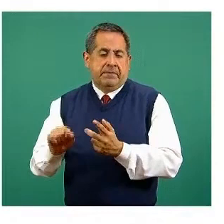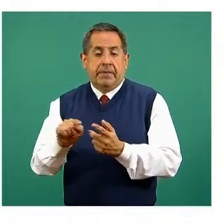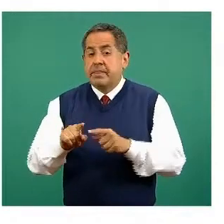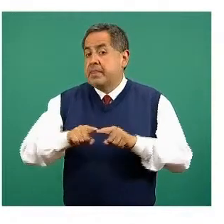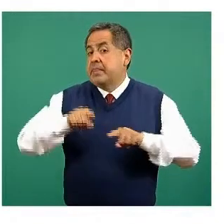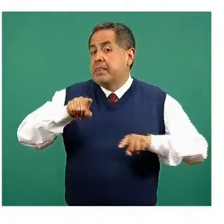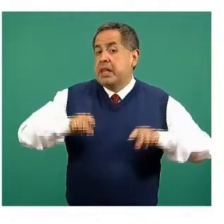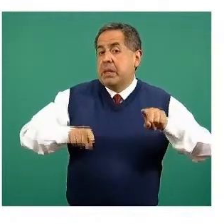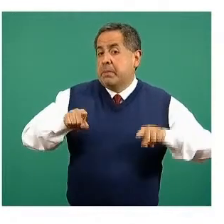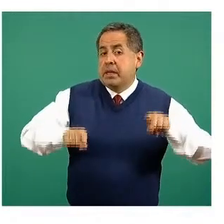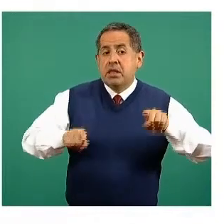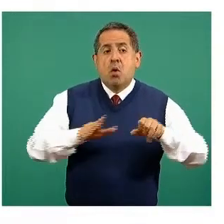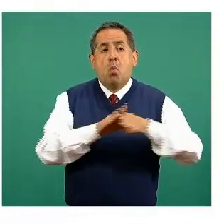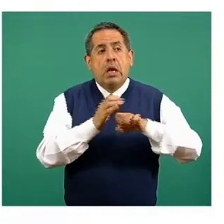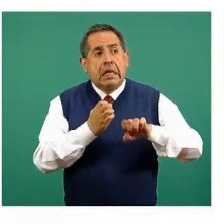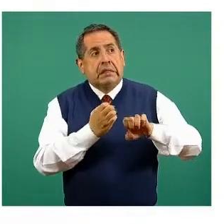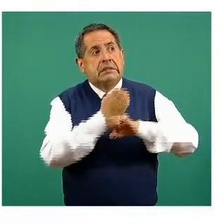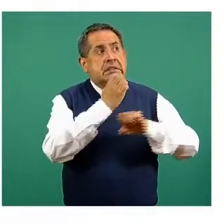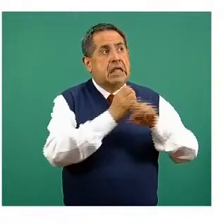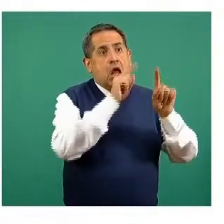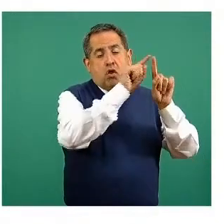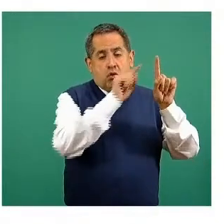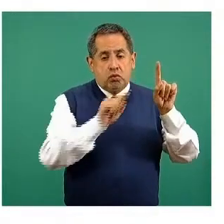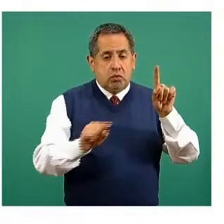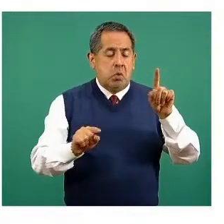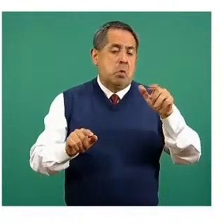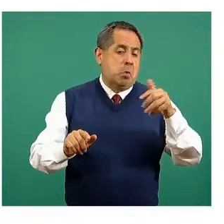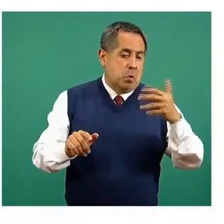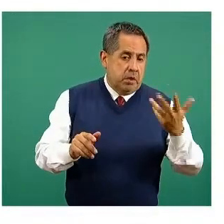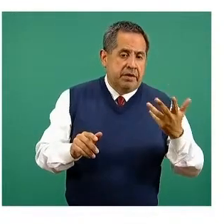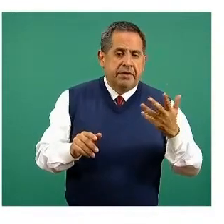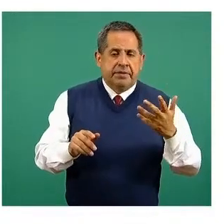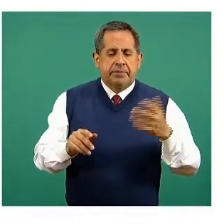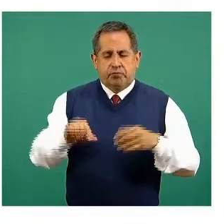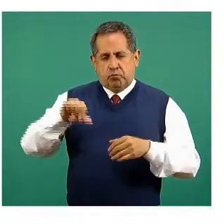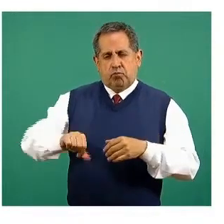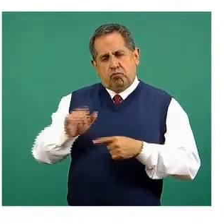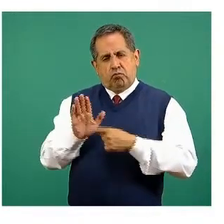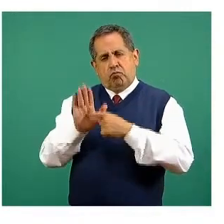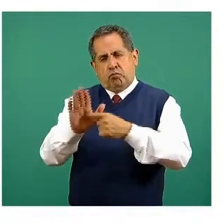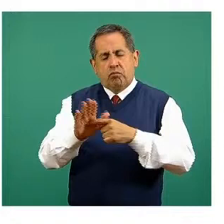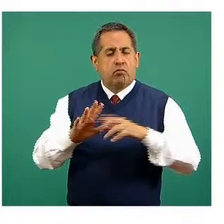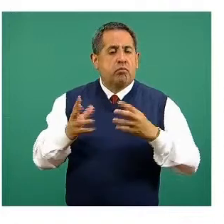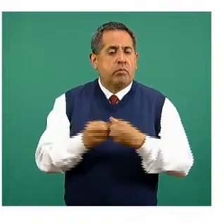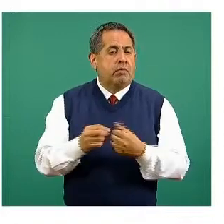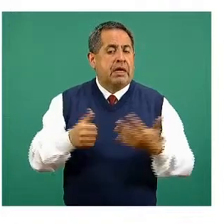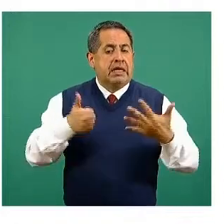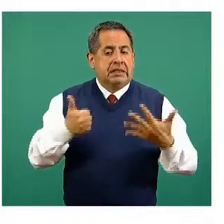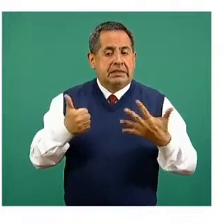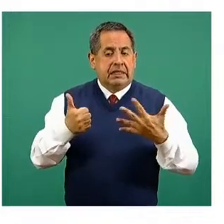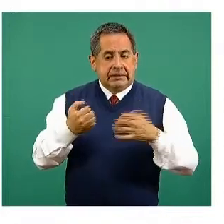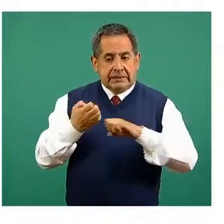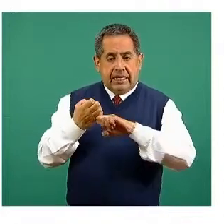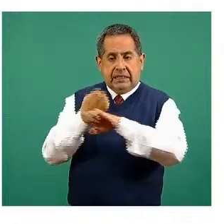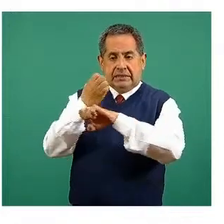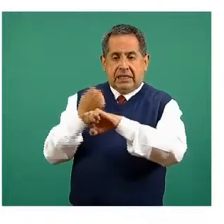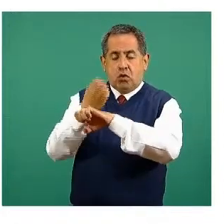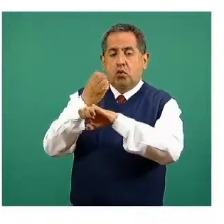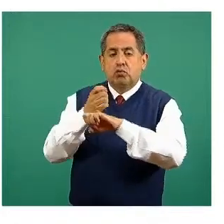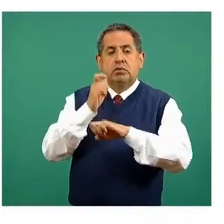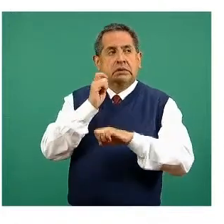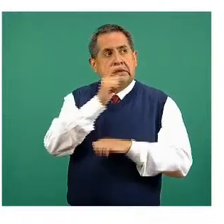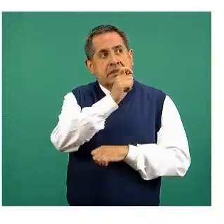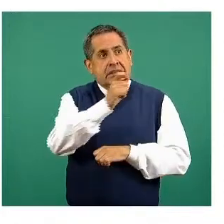dependiendo de la entidad federativa. Para el corte que presentamos hoy, son 6 las entidades que están con un nivel